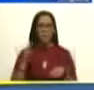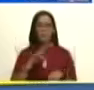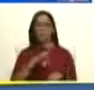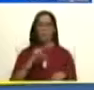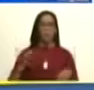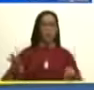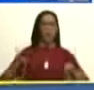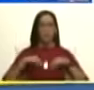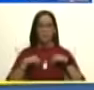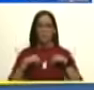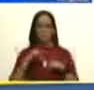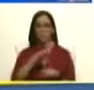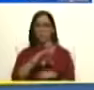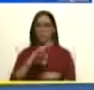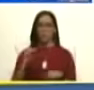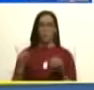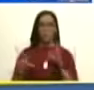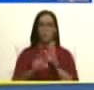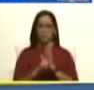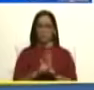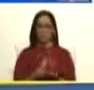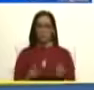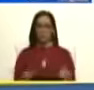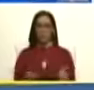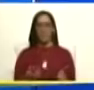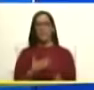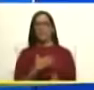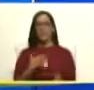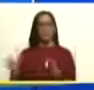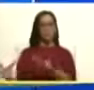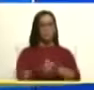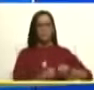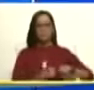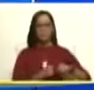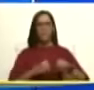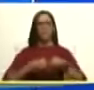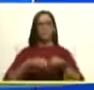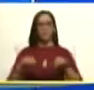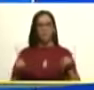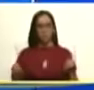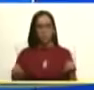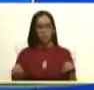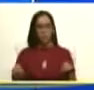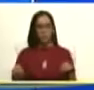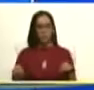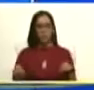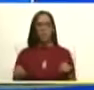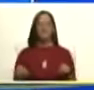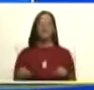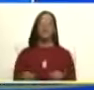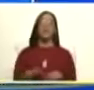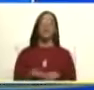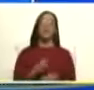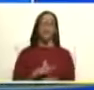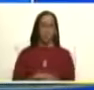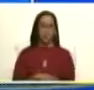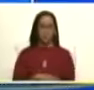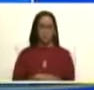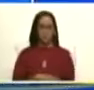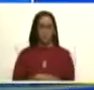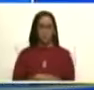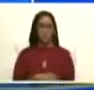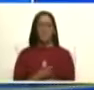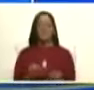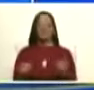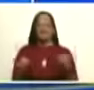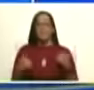que no es legal ni legítimo, pretenden despojarnos de ese territorio. Y lo que es más grave, en